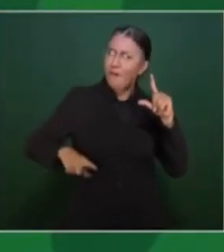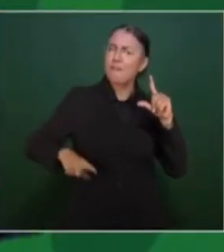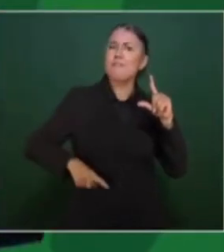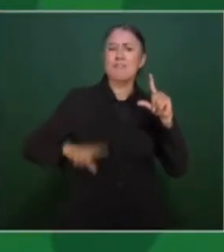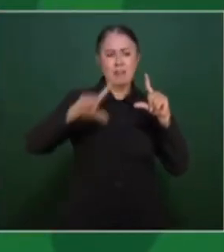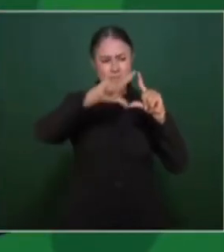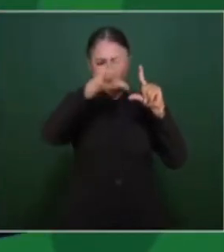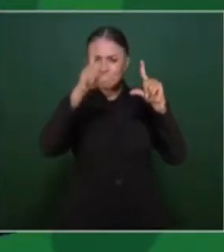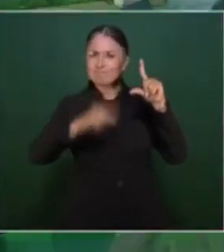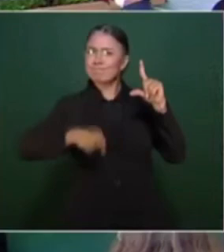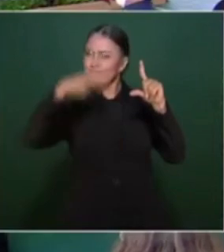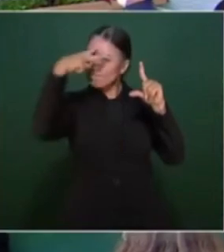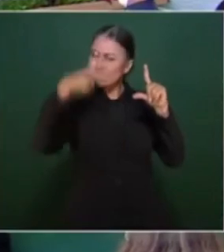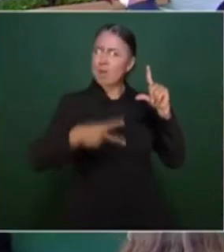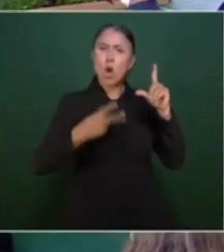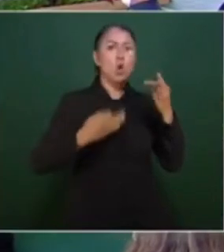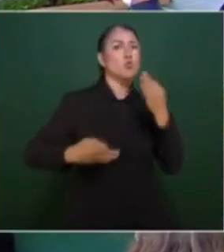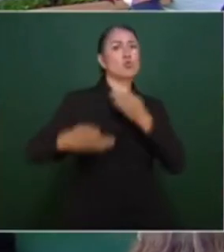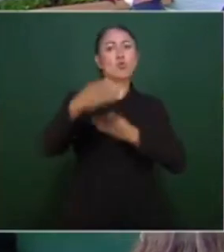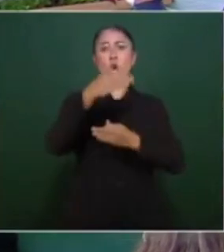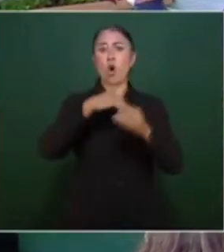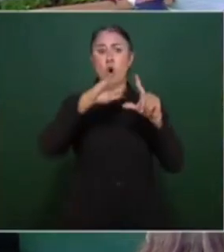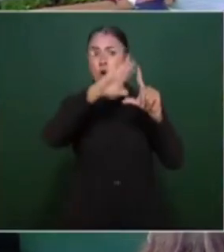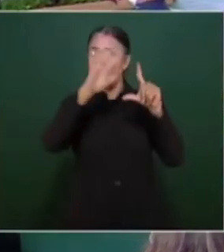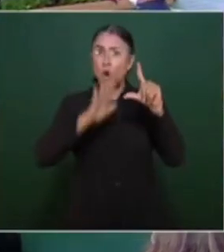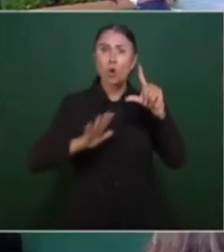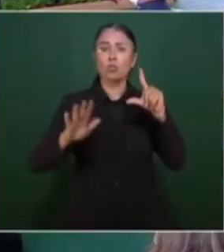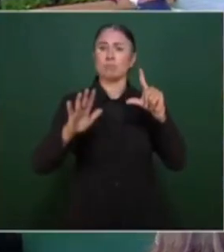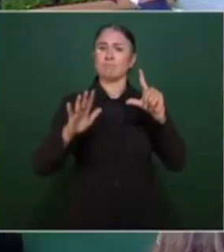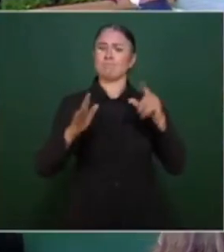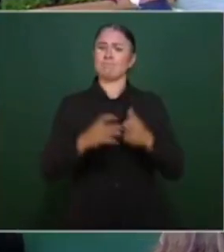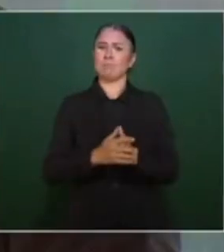somos todos, ¿sí? Que no